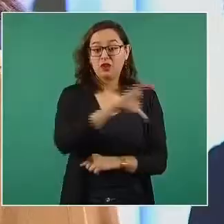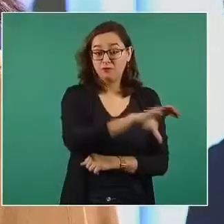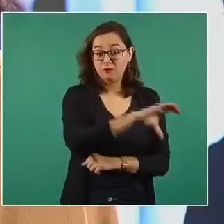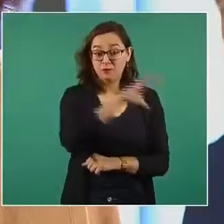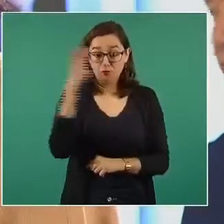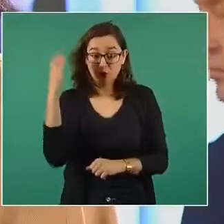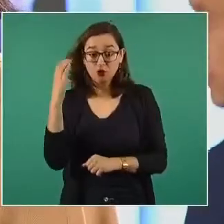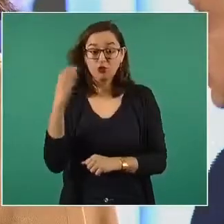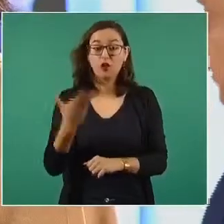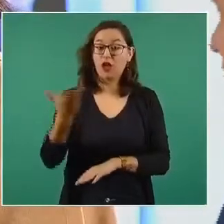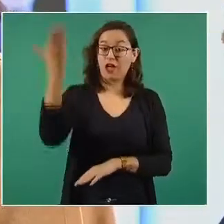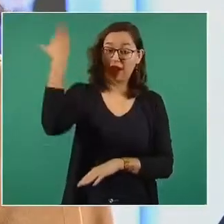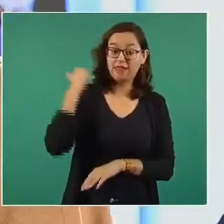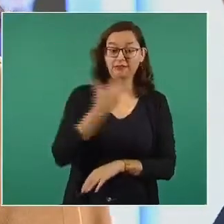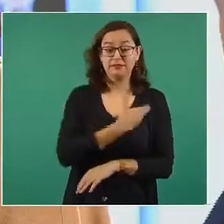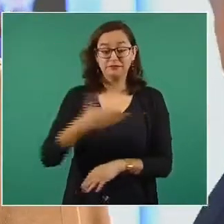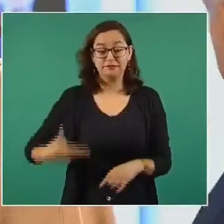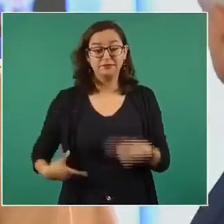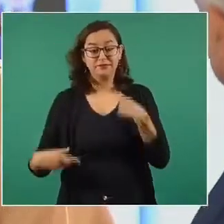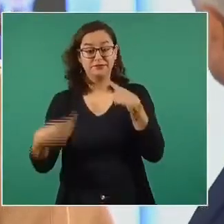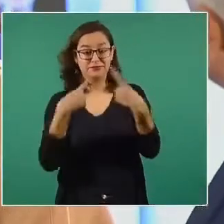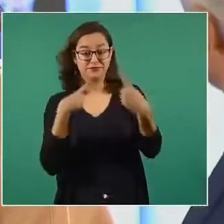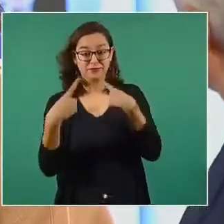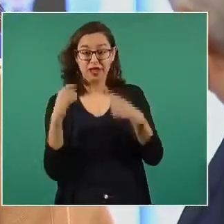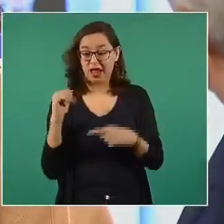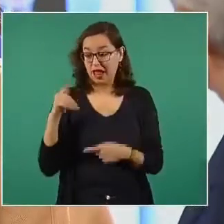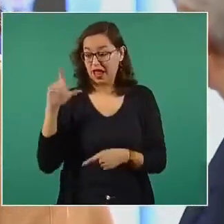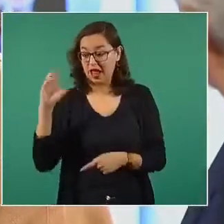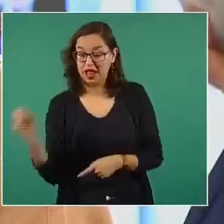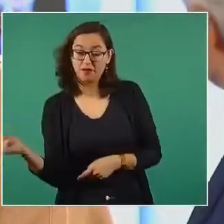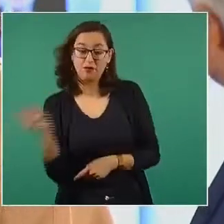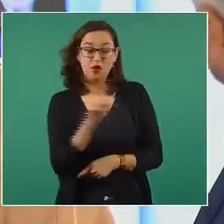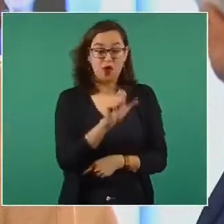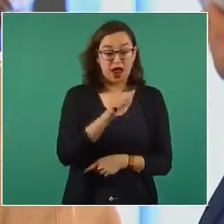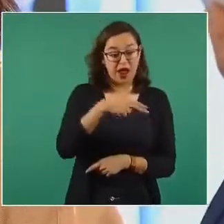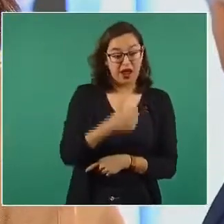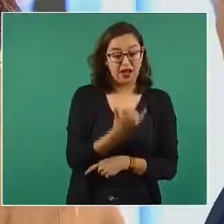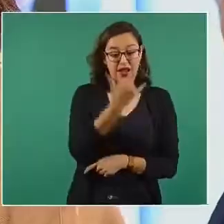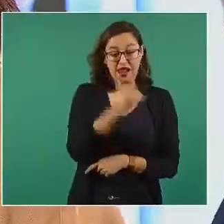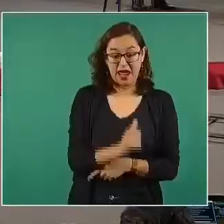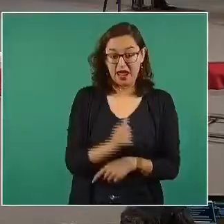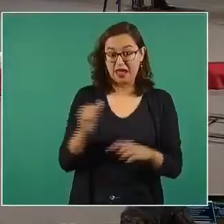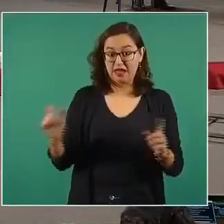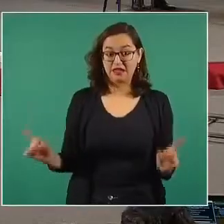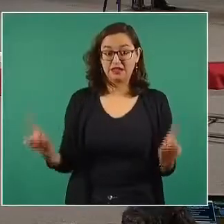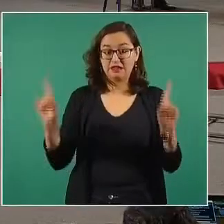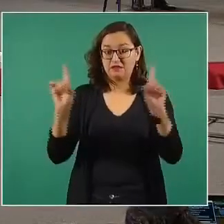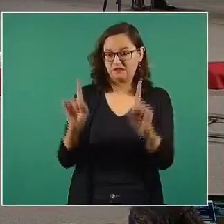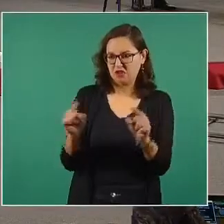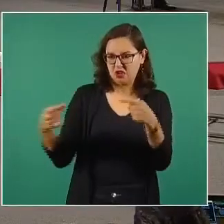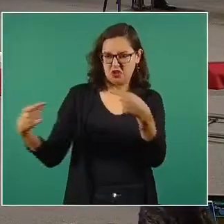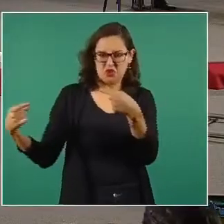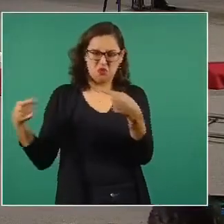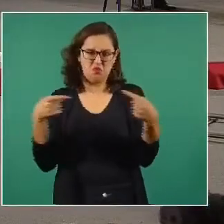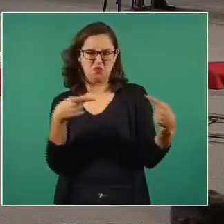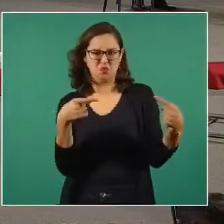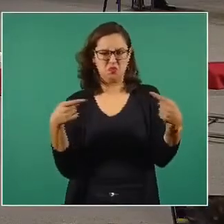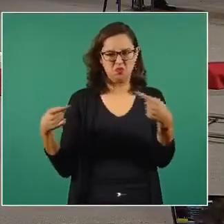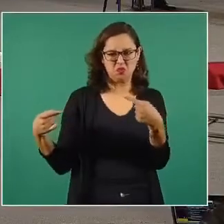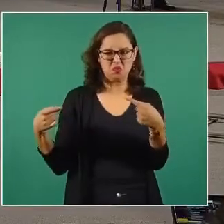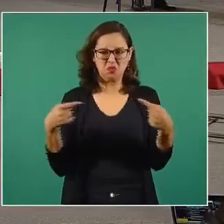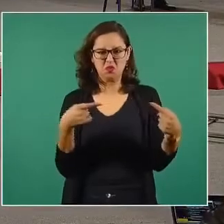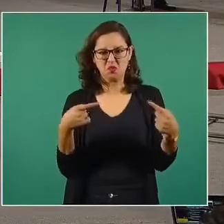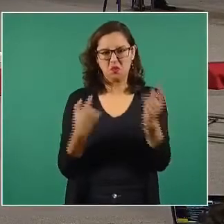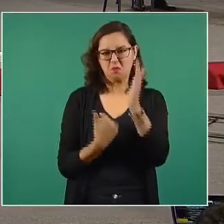debate presidencial en la que aparece López Obrador y Anaya con el sugerente pie de foto: la rivalidad entre AMLO y